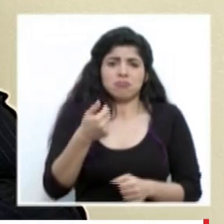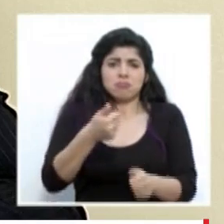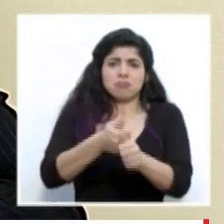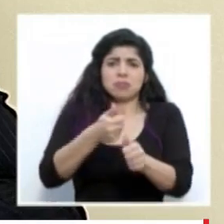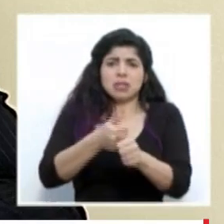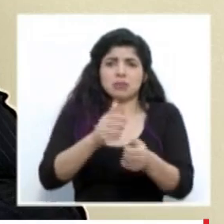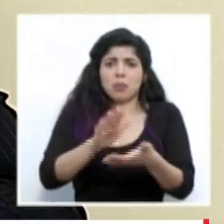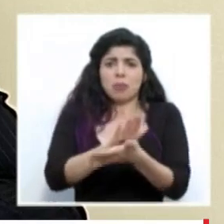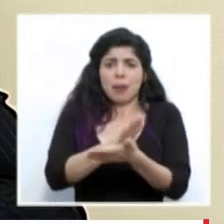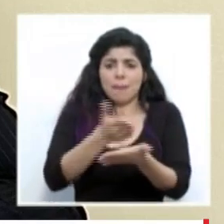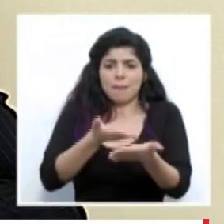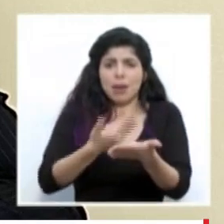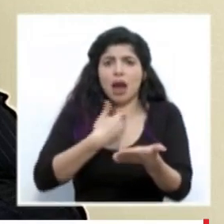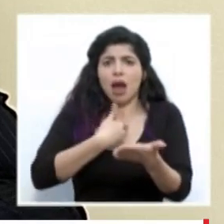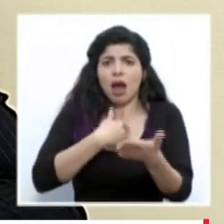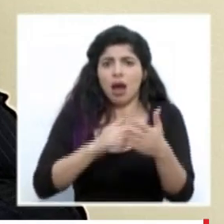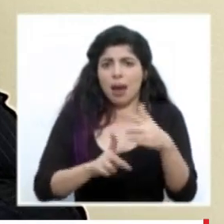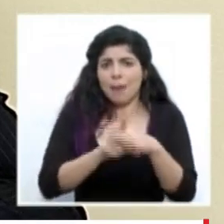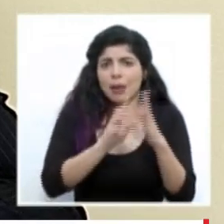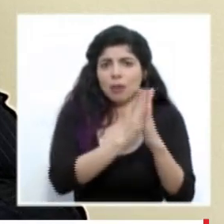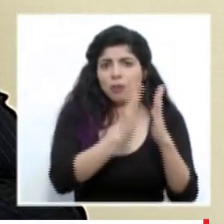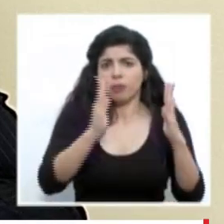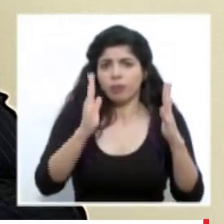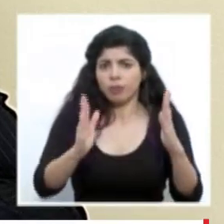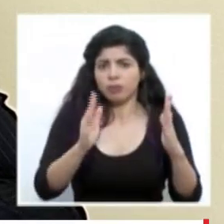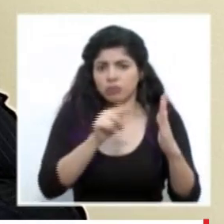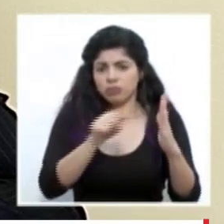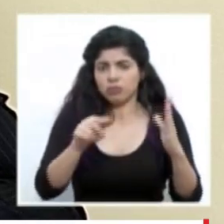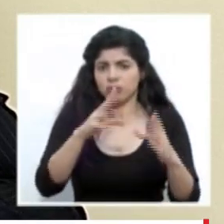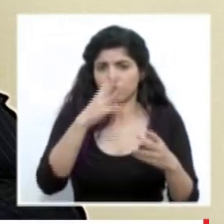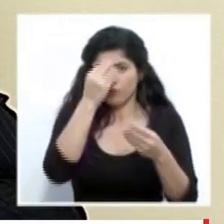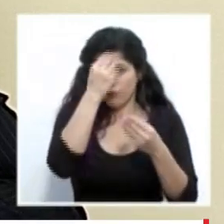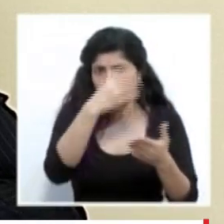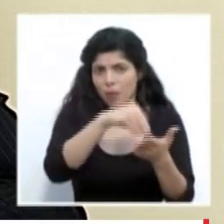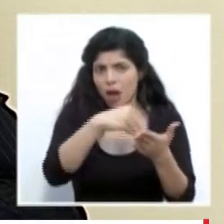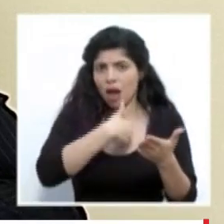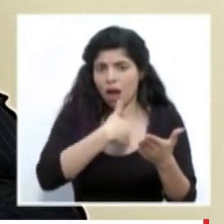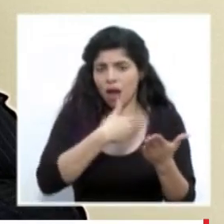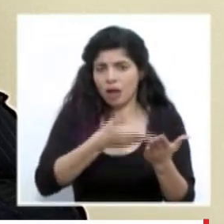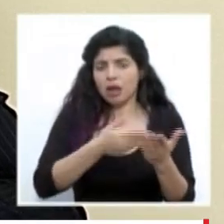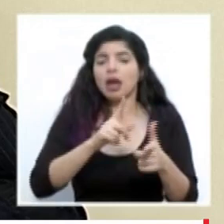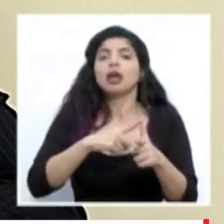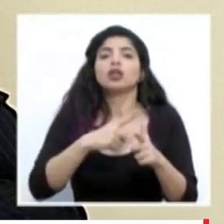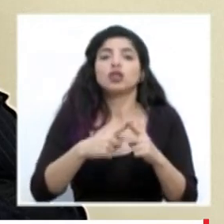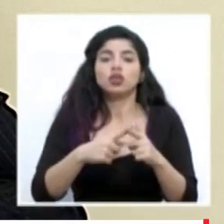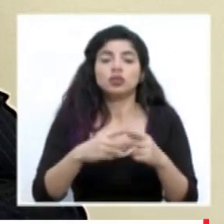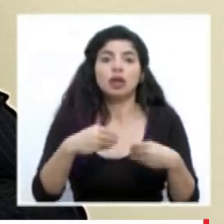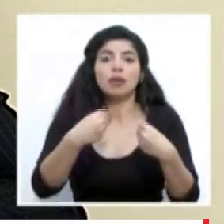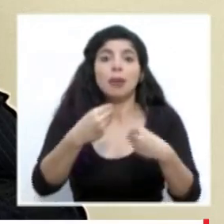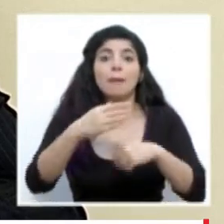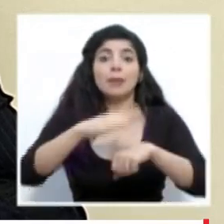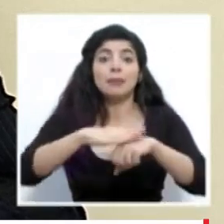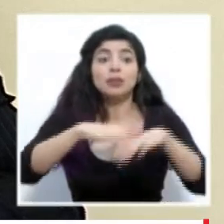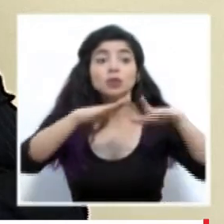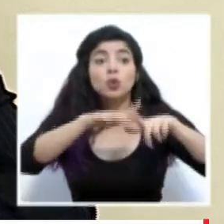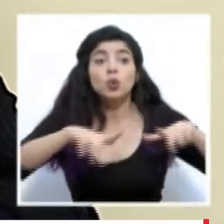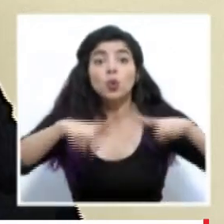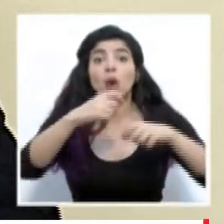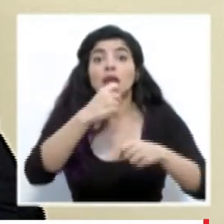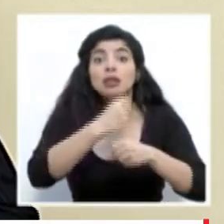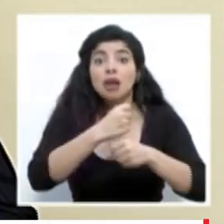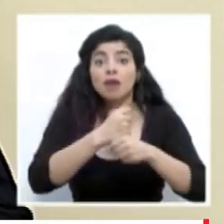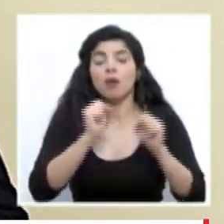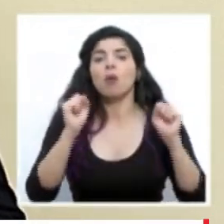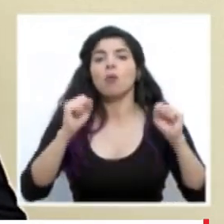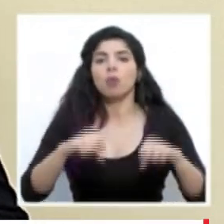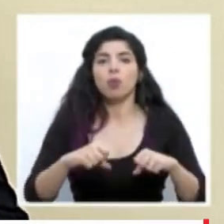lo contempla. Así que eso faculta a los centros laborales para que puedan